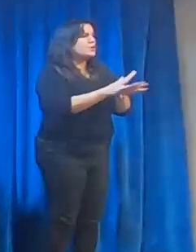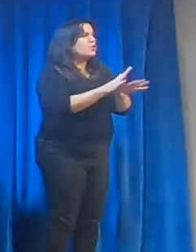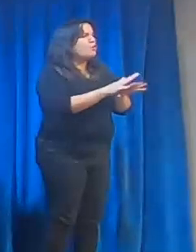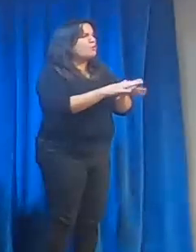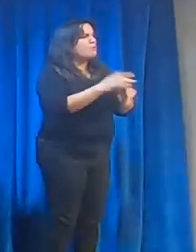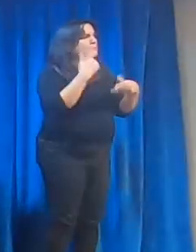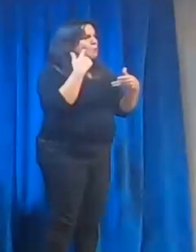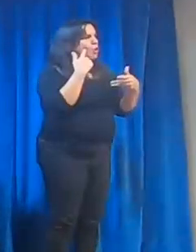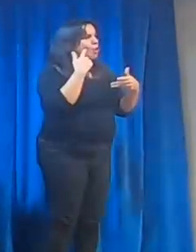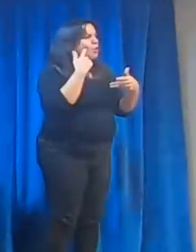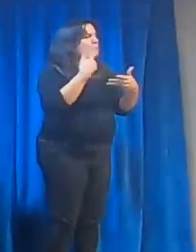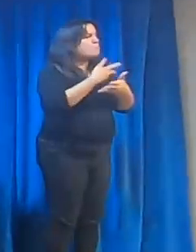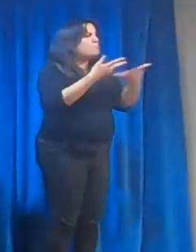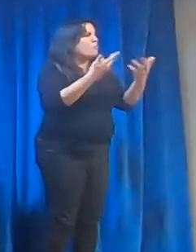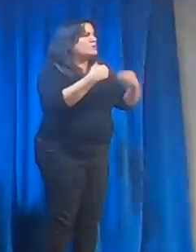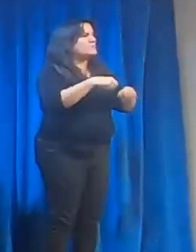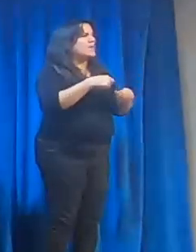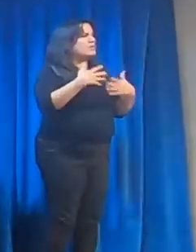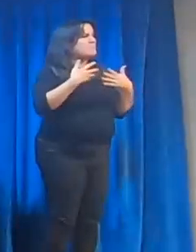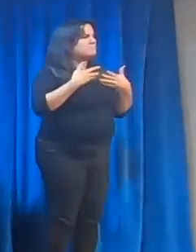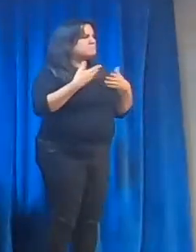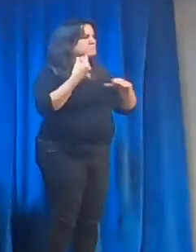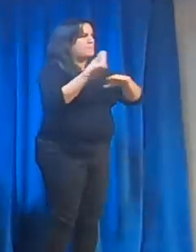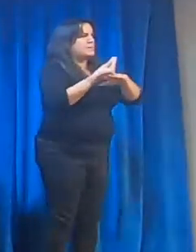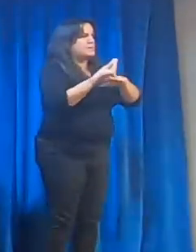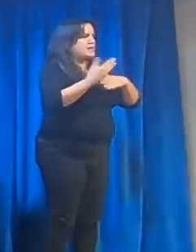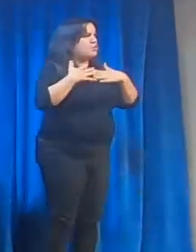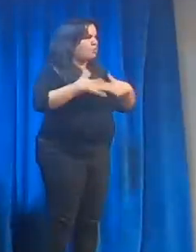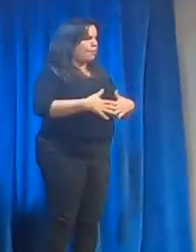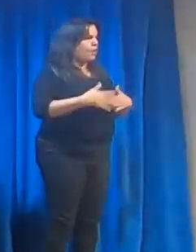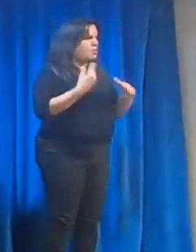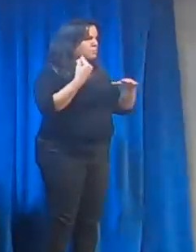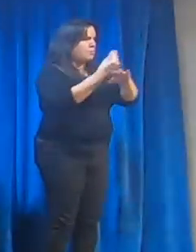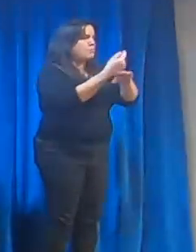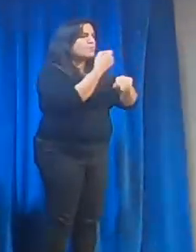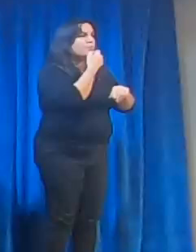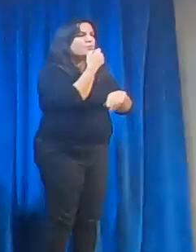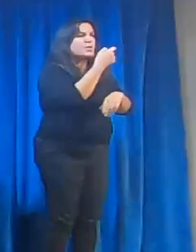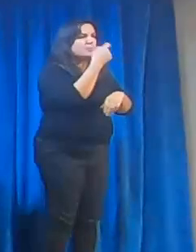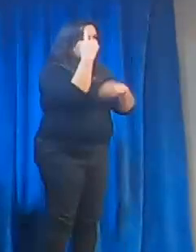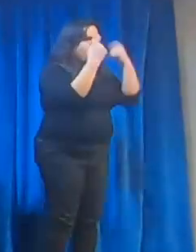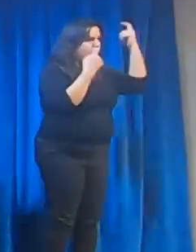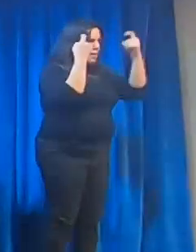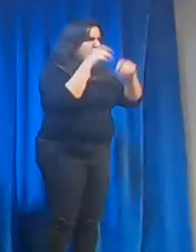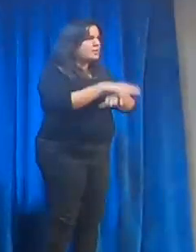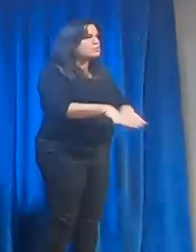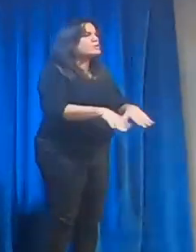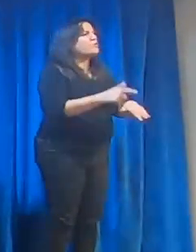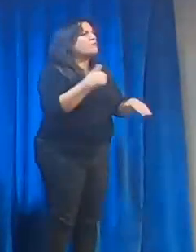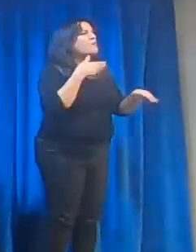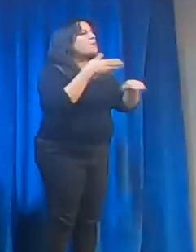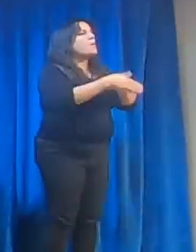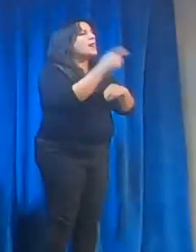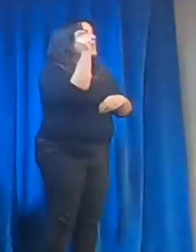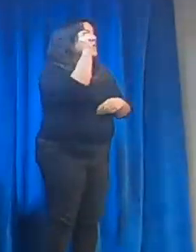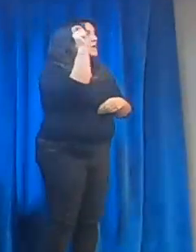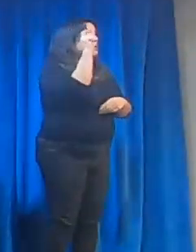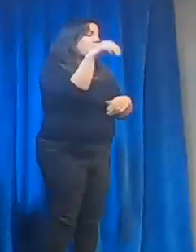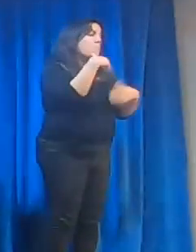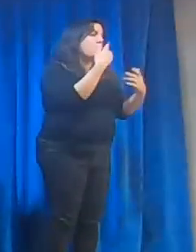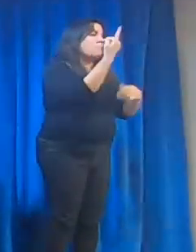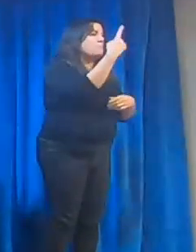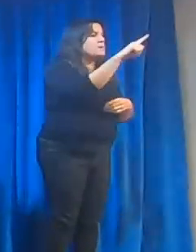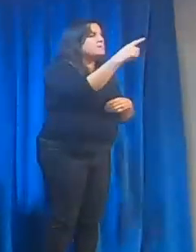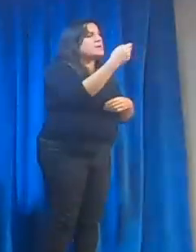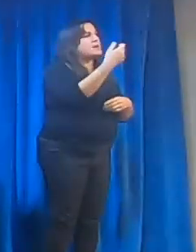corporal. Imagínense ustedes que sale un niño al recreo, primer grado, puede ser una